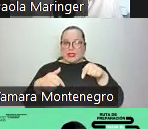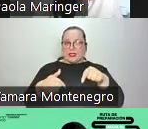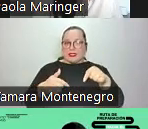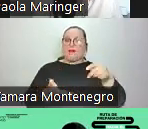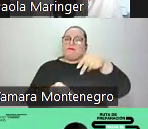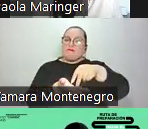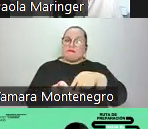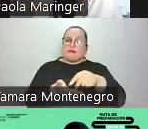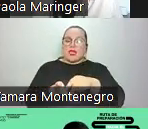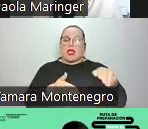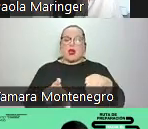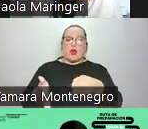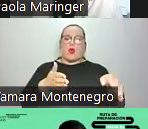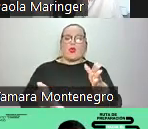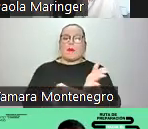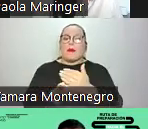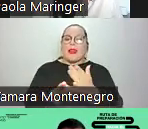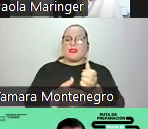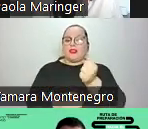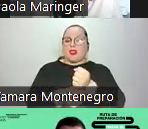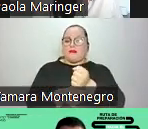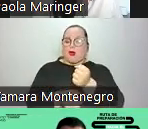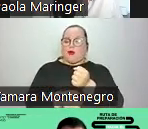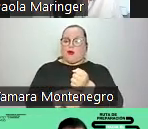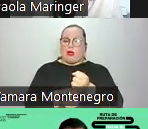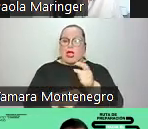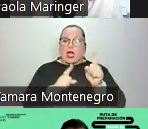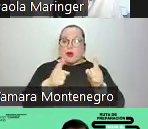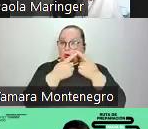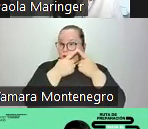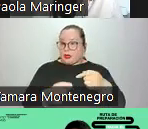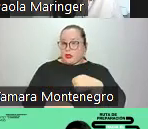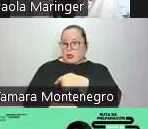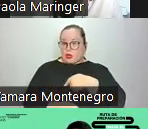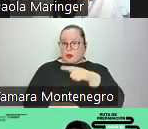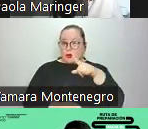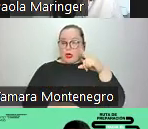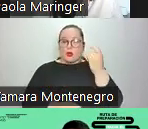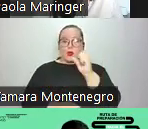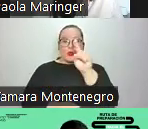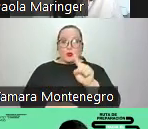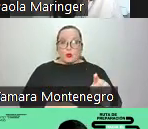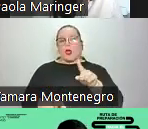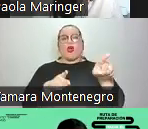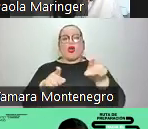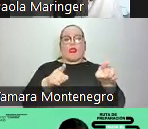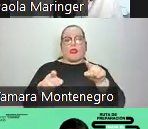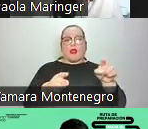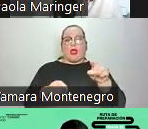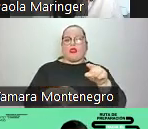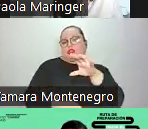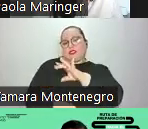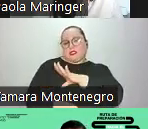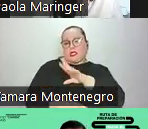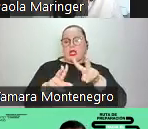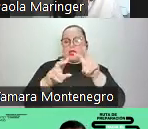la Ruta de Preparación hacia el Trabajo. Para aquellos que no me conocen, mi nombre es Luis Sanguino, soy Coordinador Nacional de Egresados y Empleabilidad,